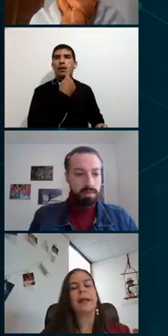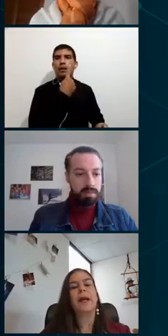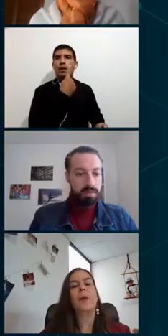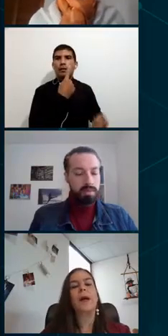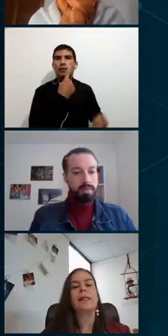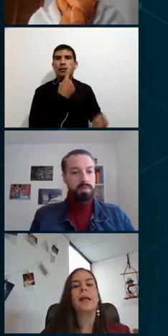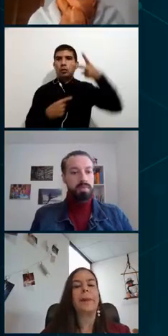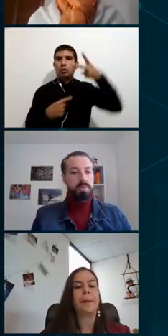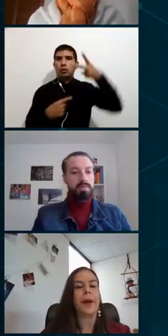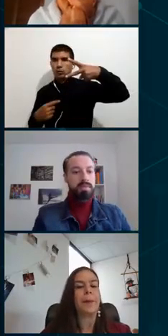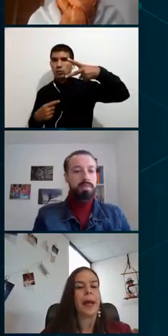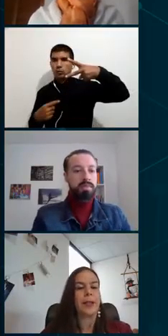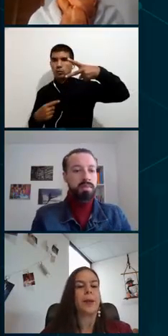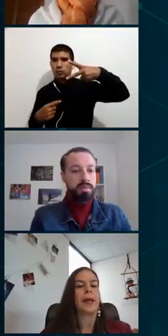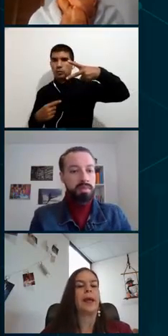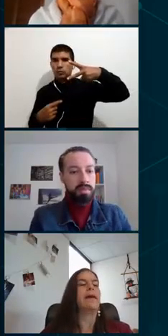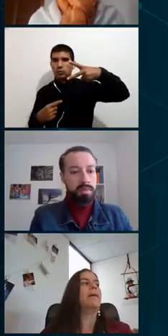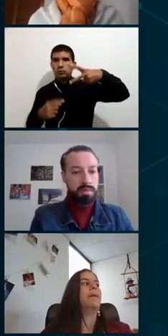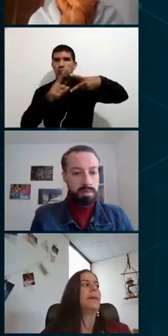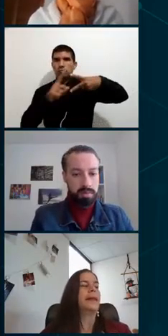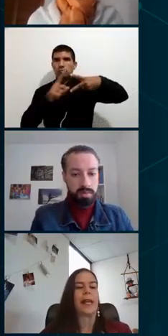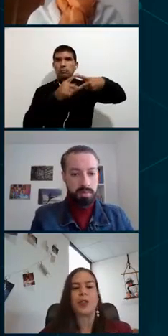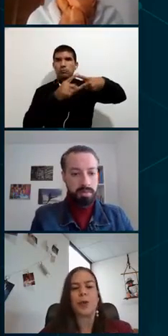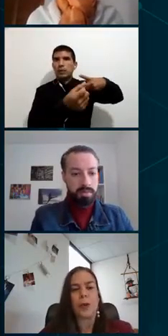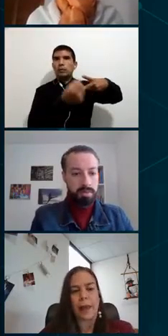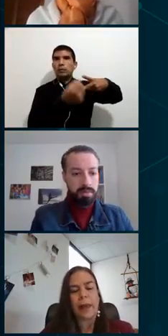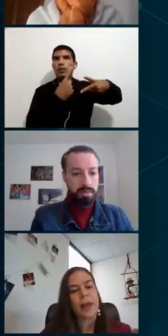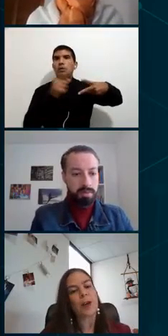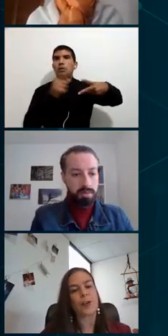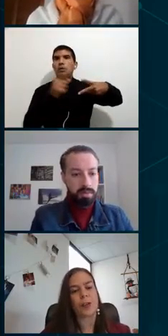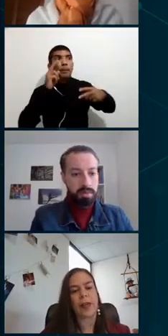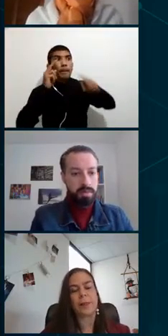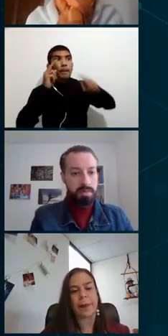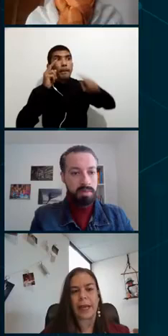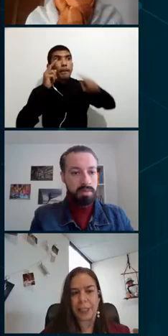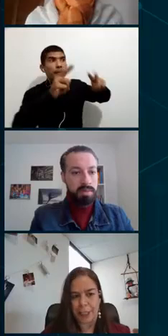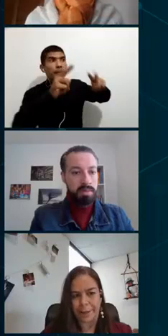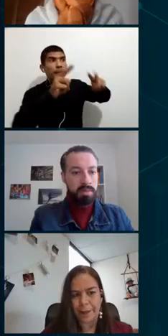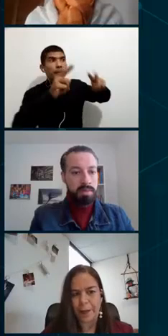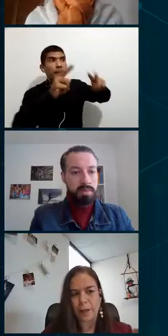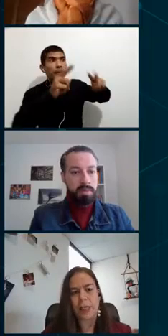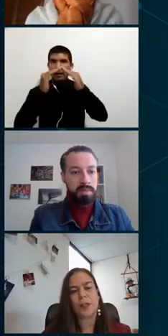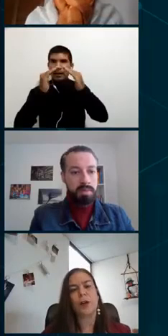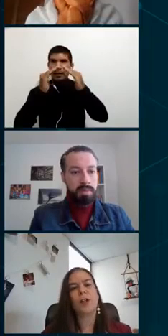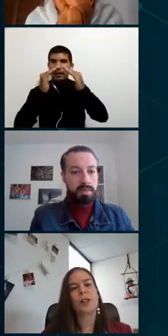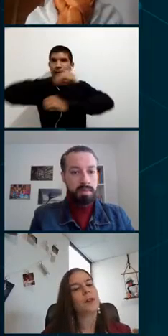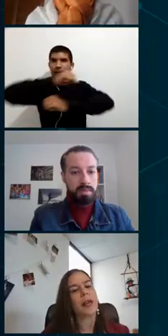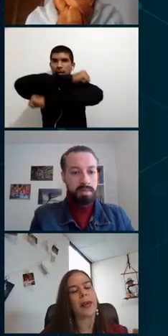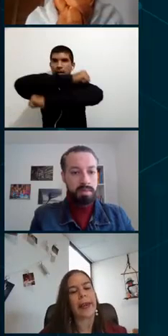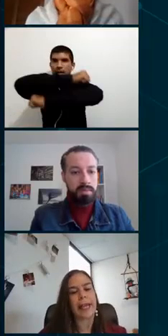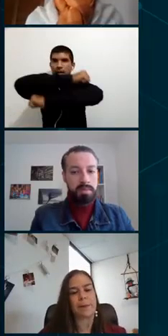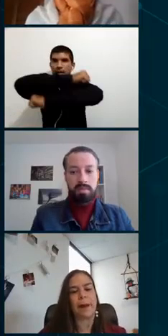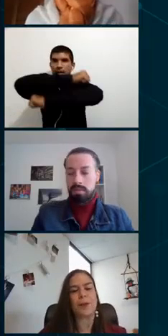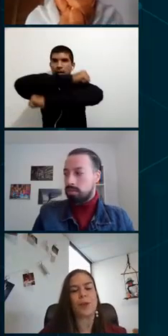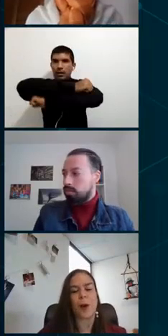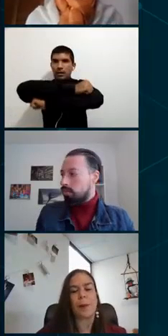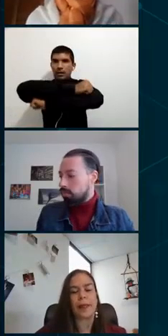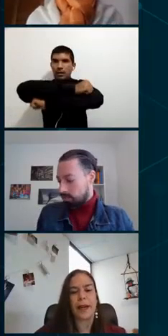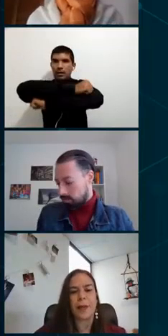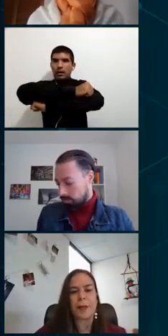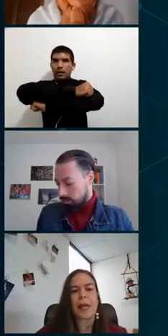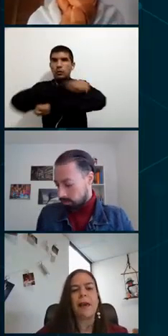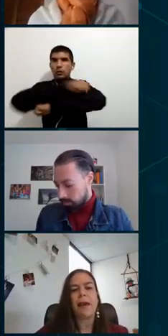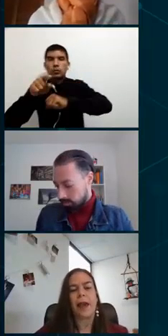y van a mirar cuál es el primer objeto de ciudad que ustedes ven allí. Entonces, todos esperamos